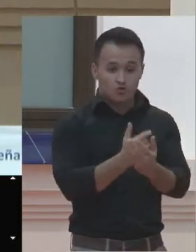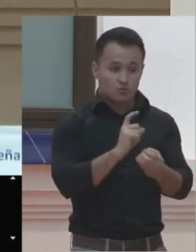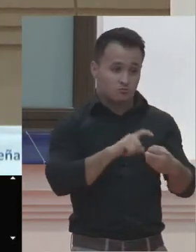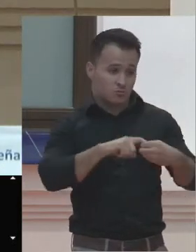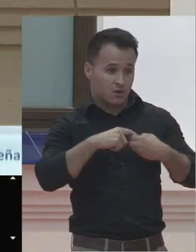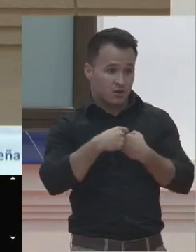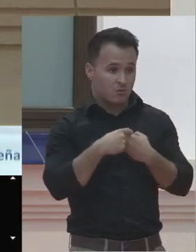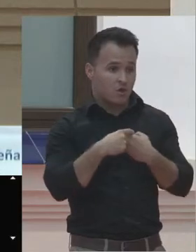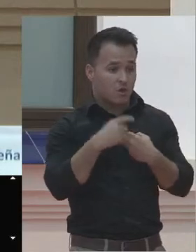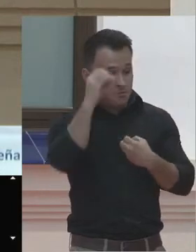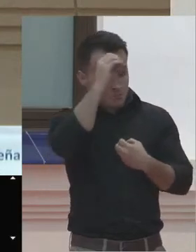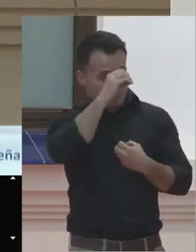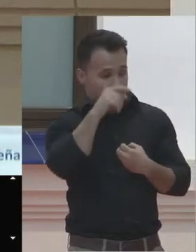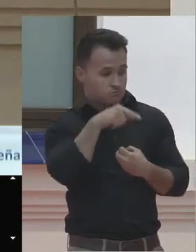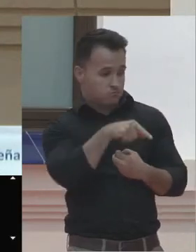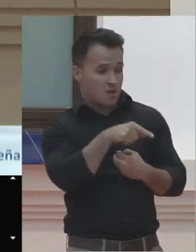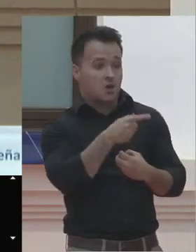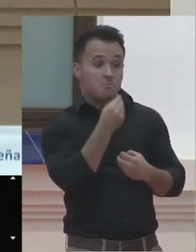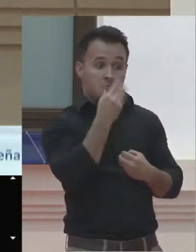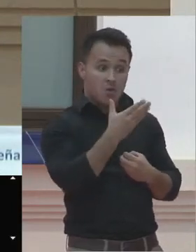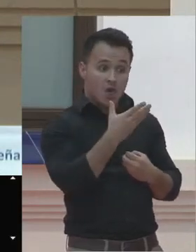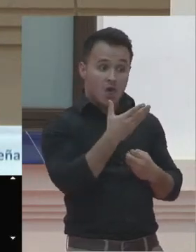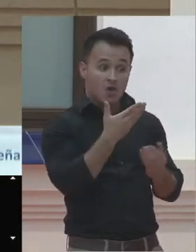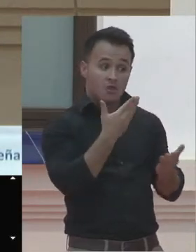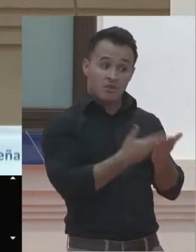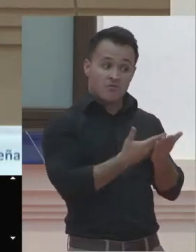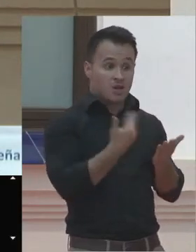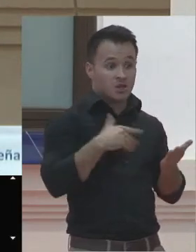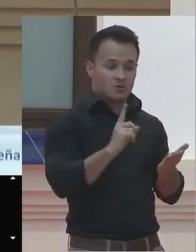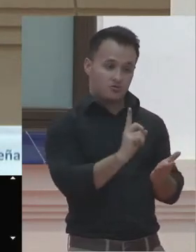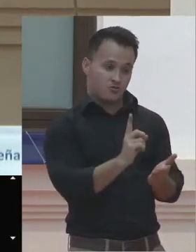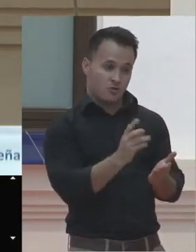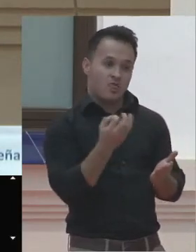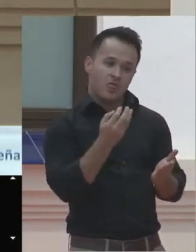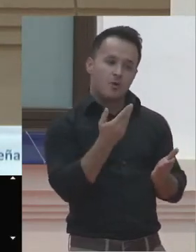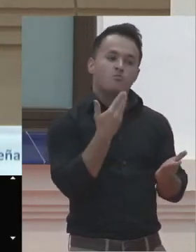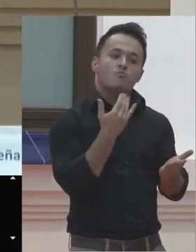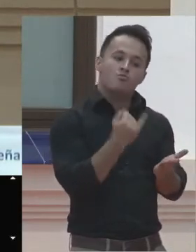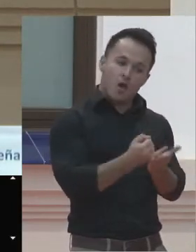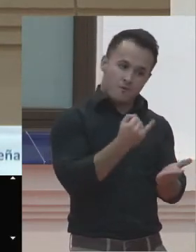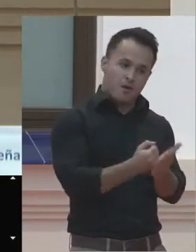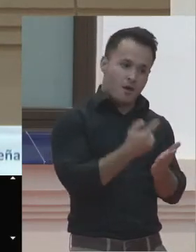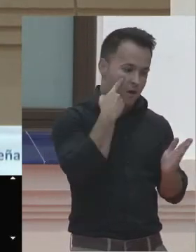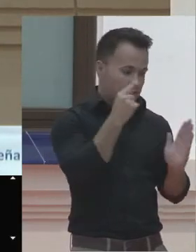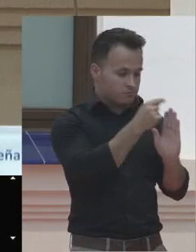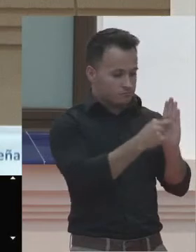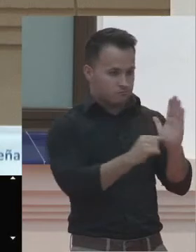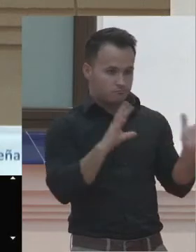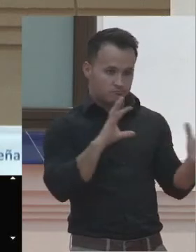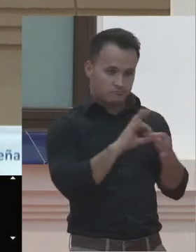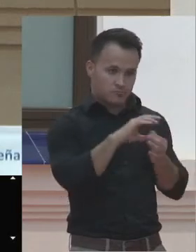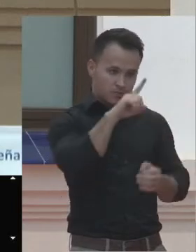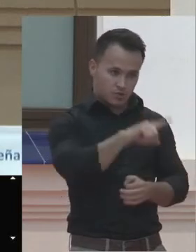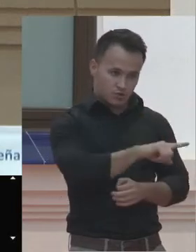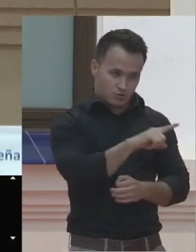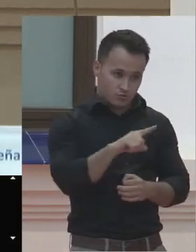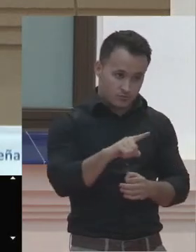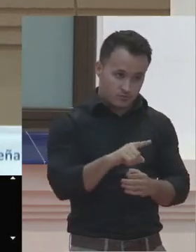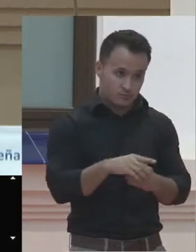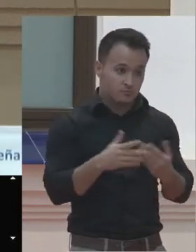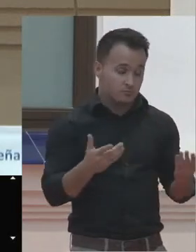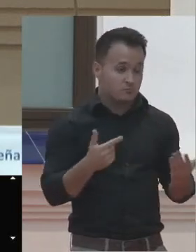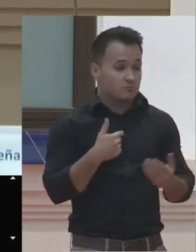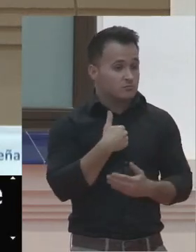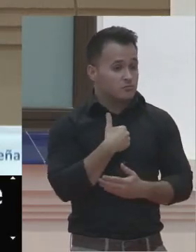proyecto consideren que lo que han hecho está bien, independientemente de que luego se compruebe o no que exista esa utilidad. Yo en ese sentido